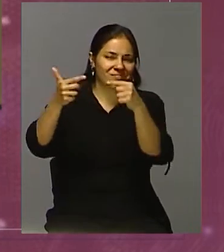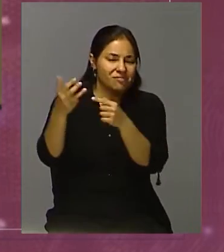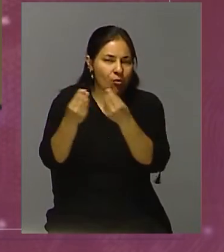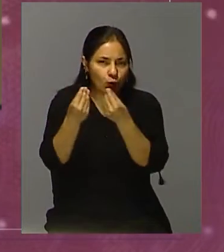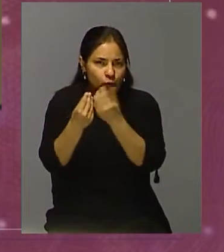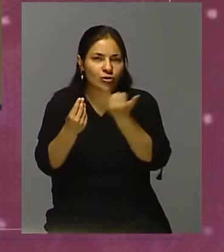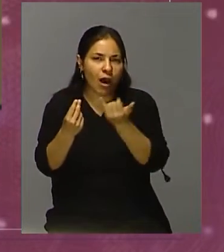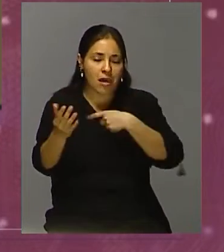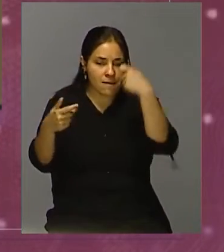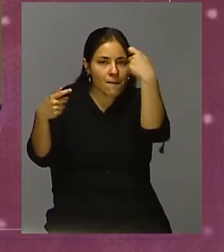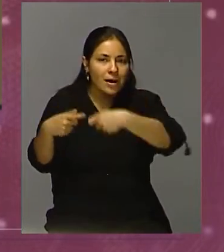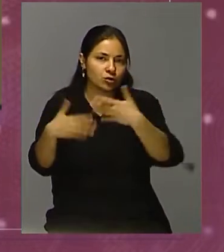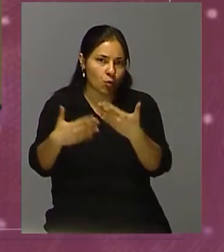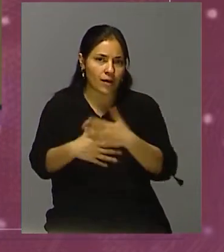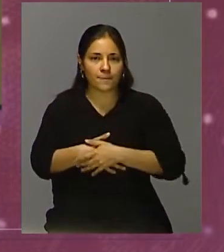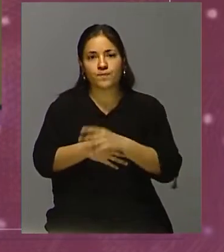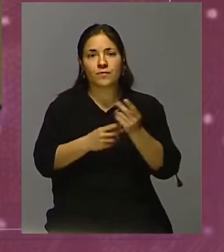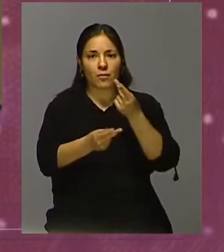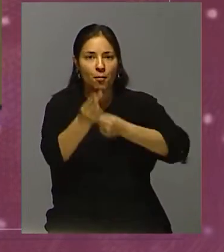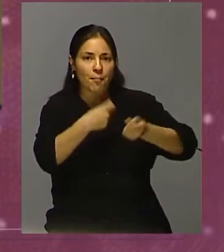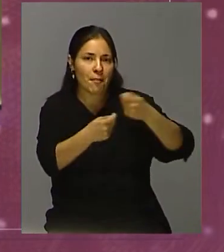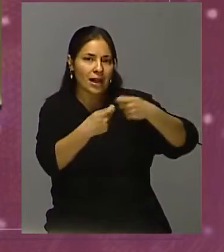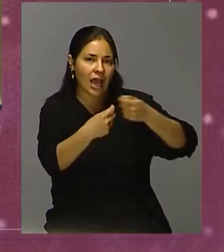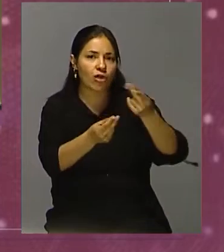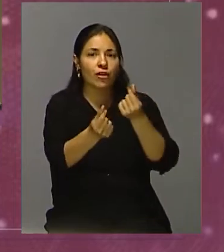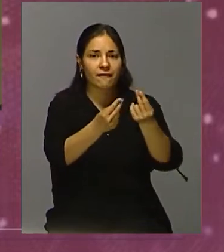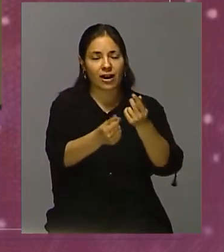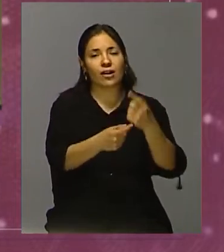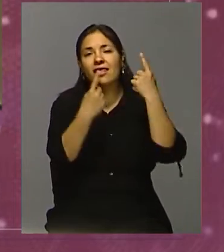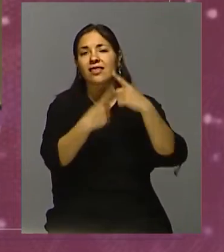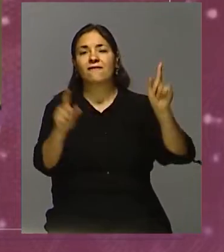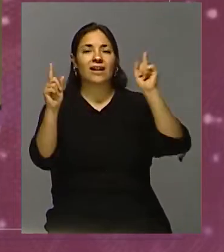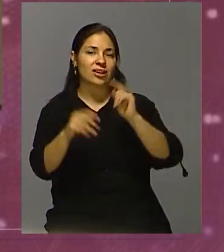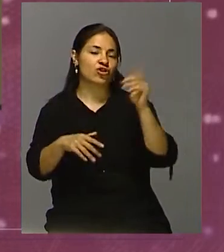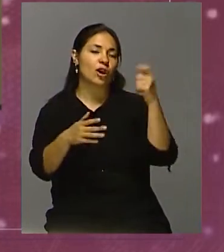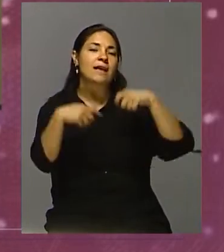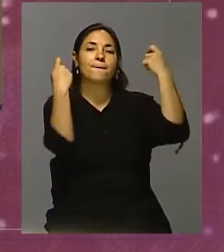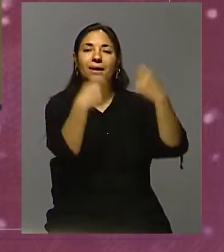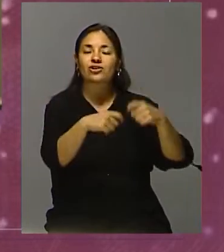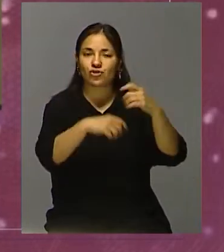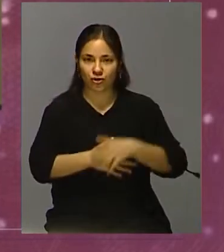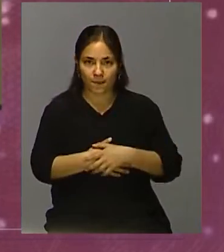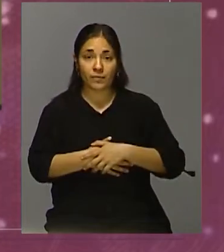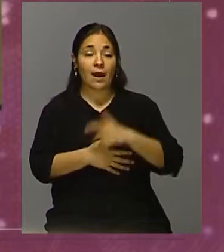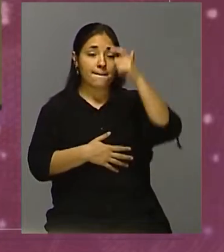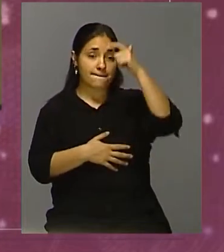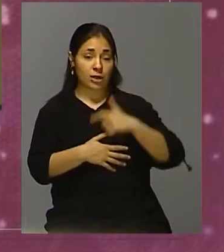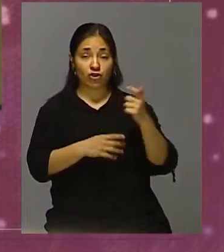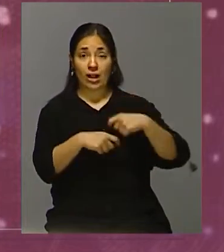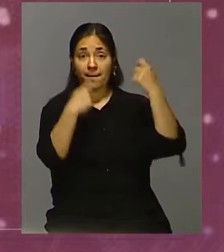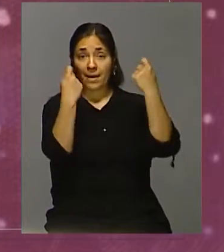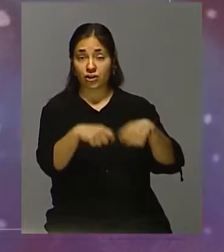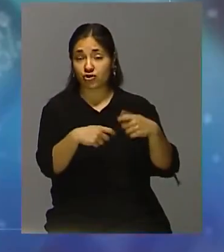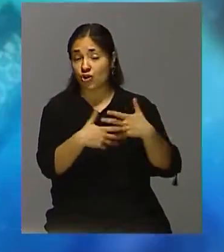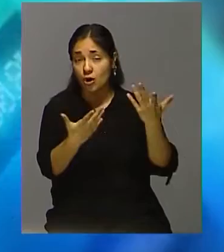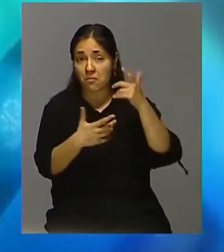así, que la inversión en el mercado de valores, distinta a la inversión tradicional que todos conocemos, permite al inversor tradicional, al